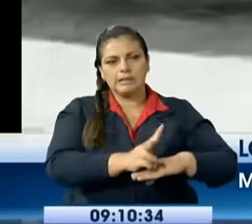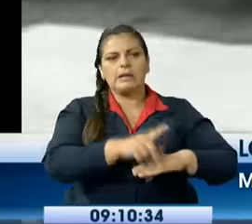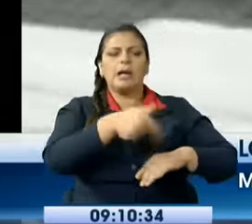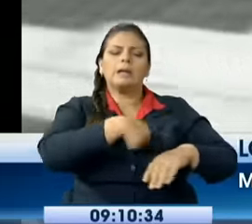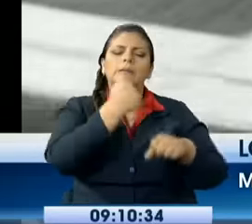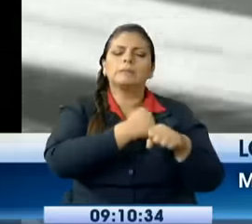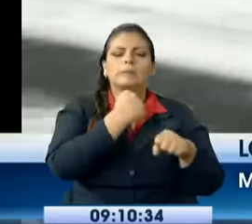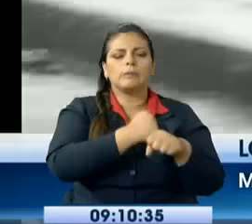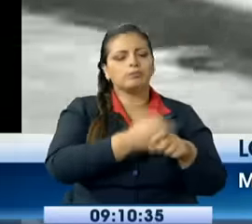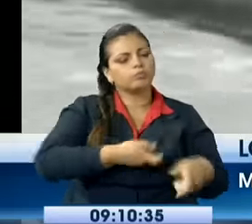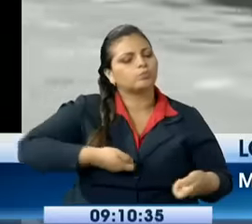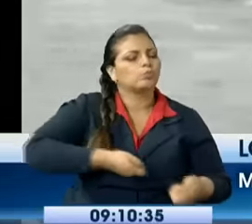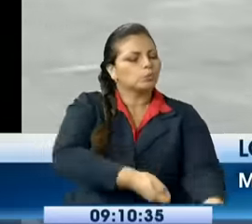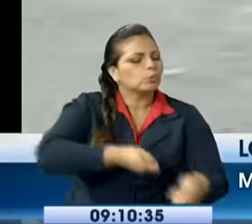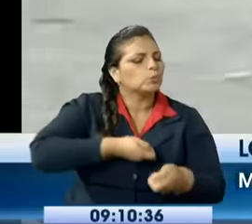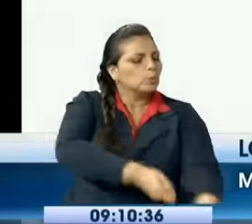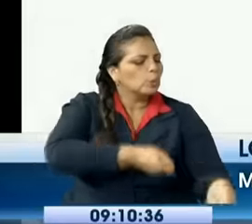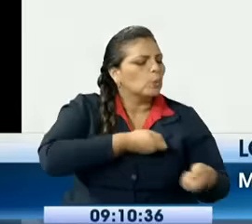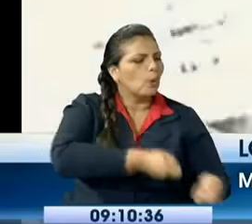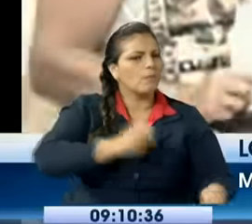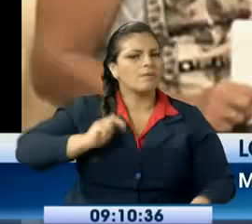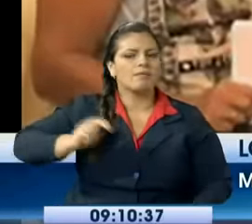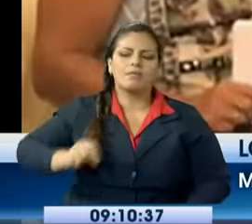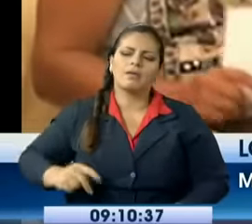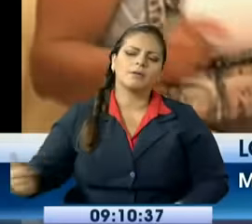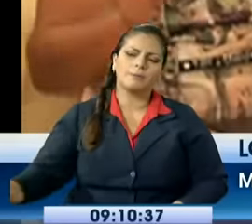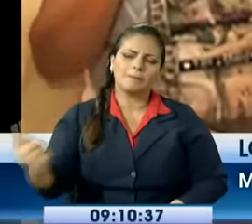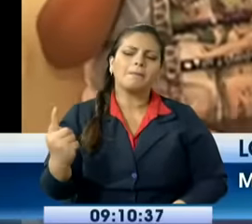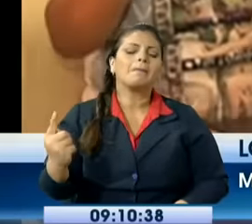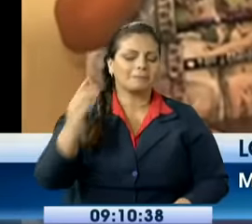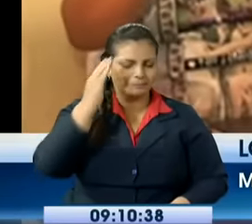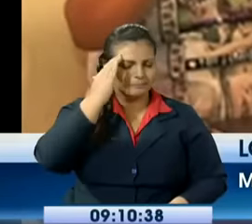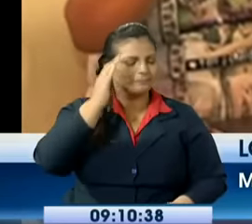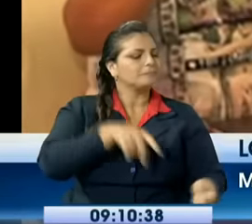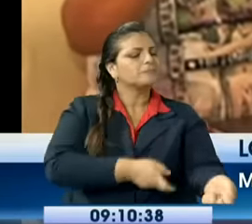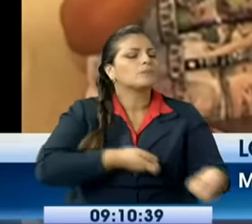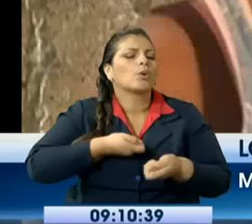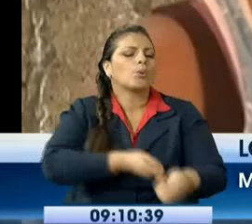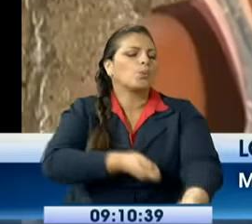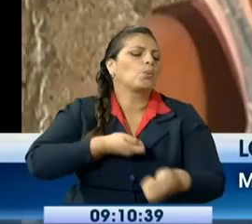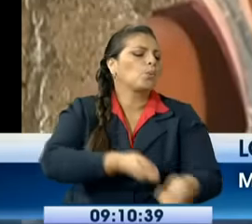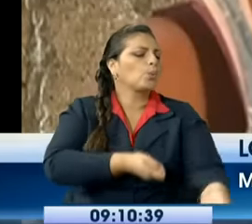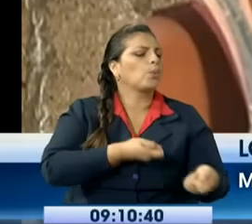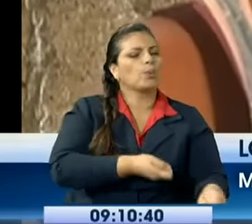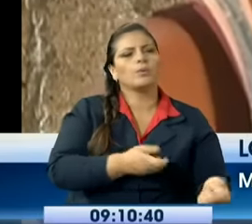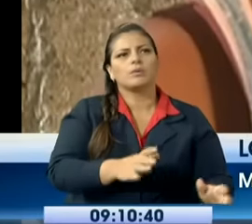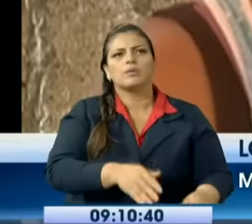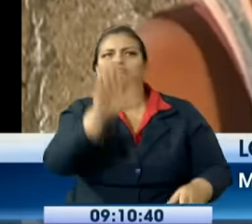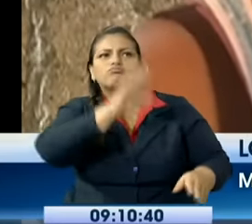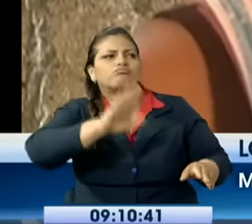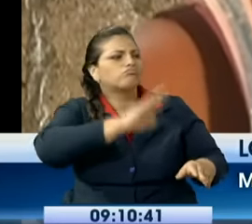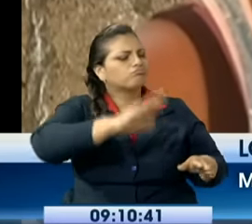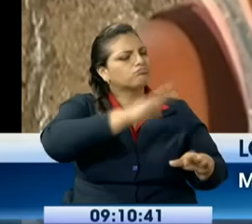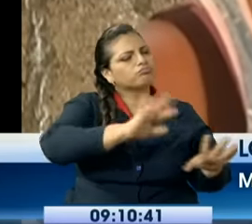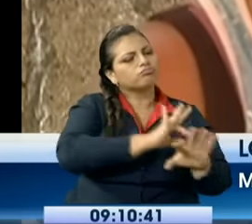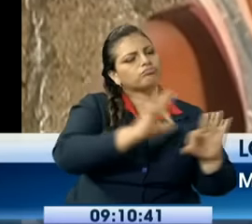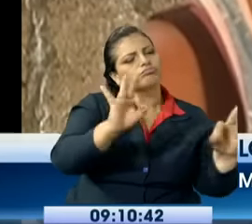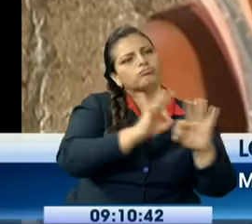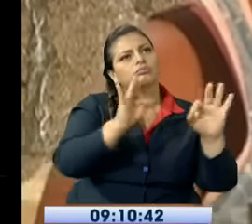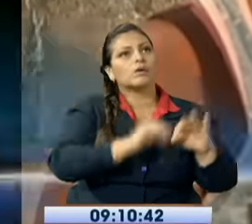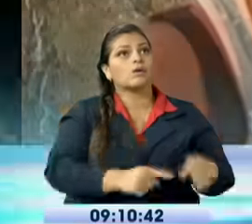el adolescente salió y no regresó más. Estaba trabajando, limpiando una casa. Como es arriba y el niño estaba jugando abajo, no